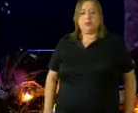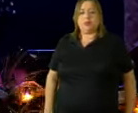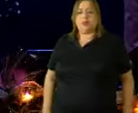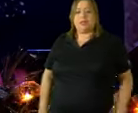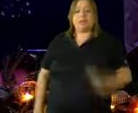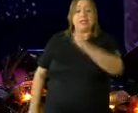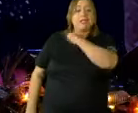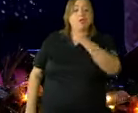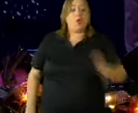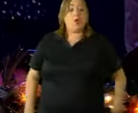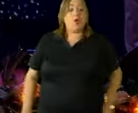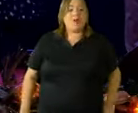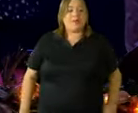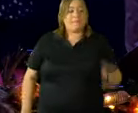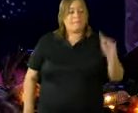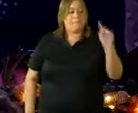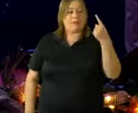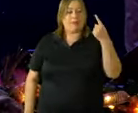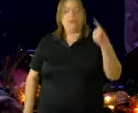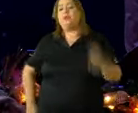primero.